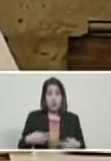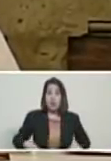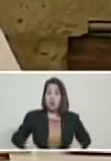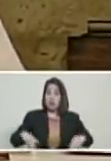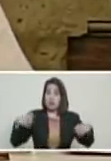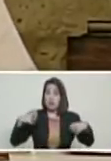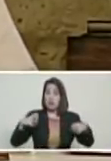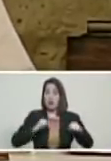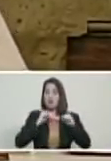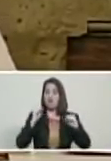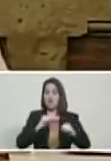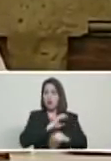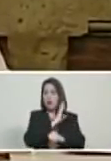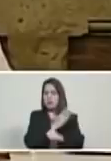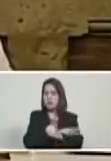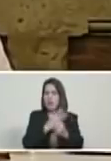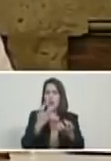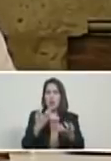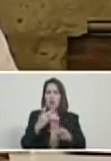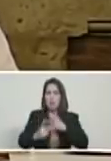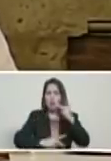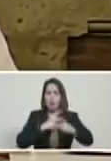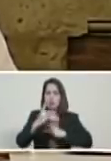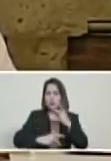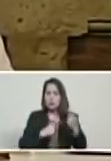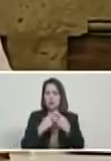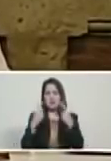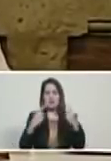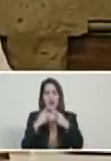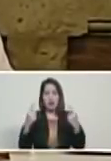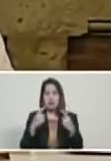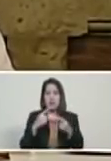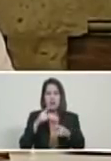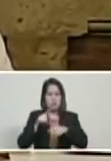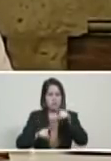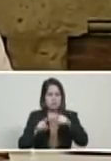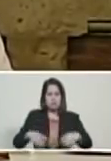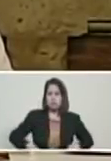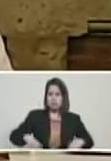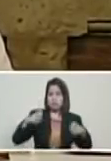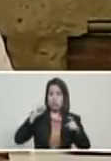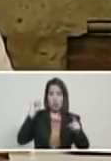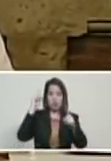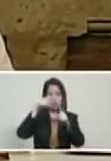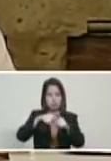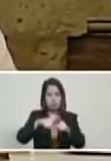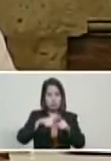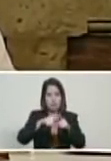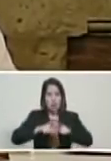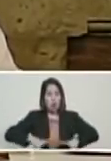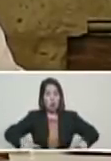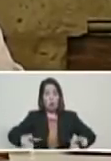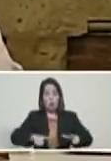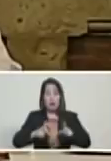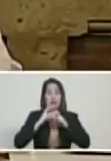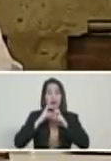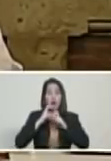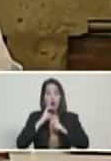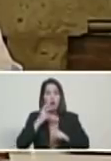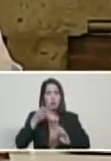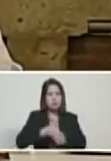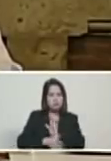y diversificada en fuentes de riqueza. Y cuando apuntamos al desarrollo del arco minero del Orinoco con fuerza hace